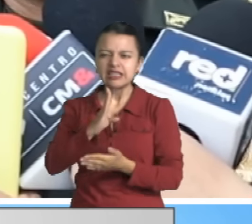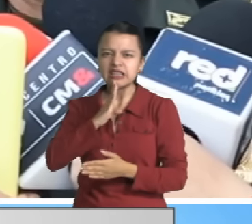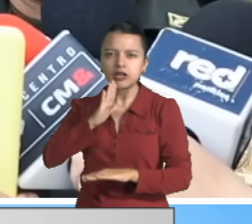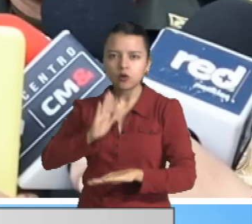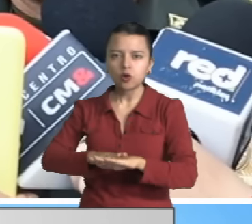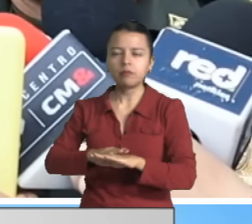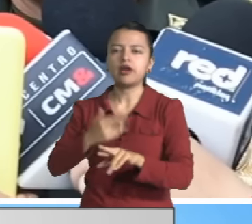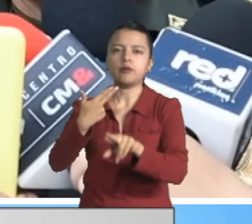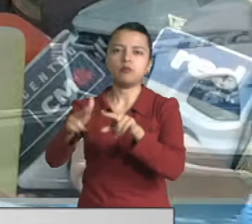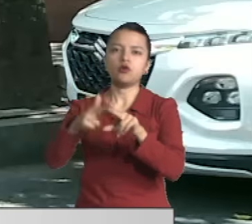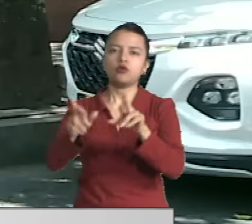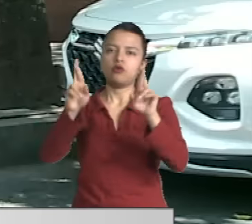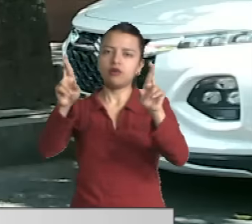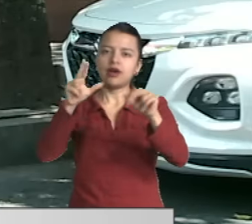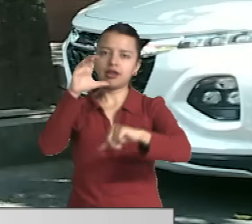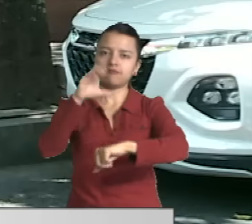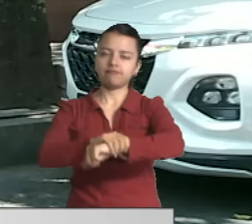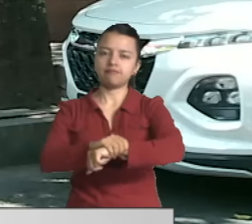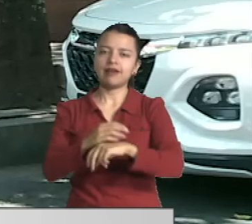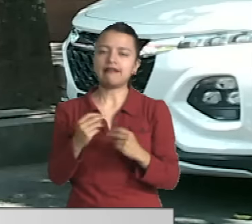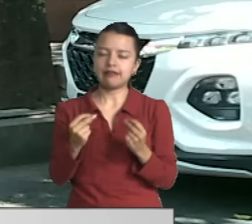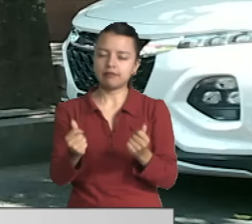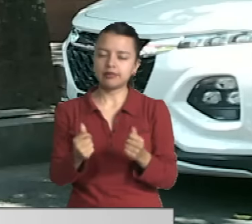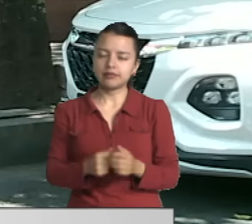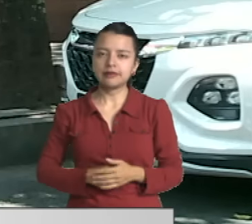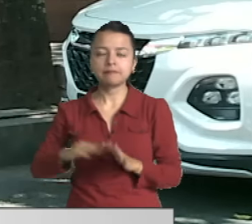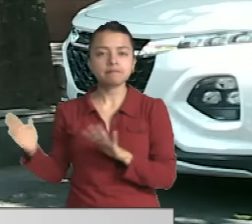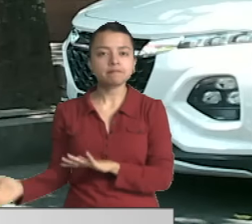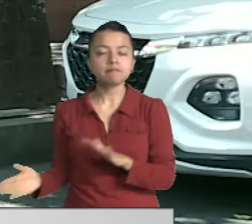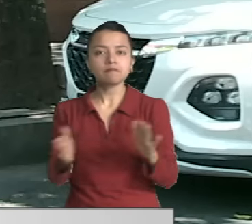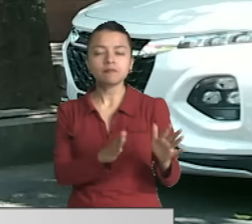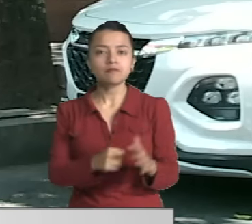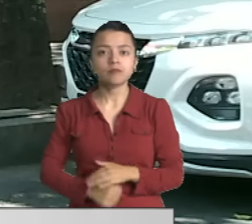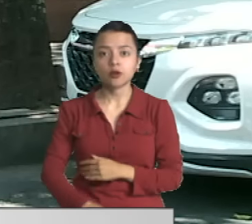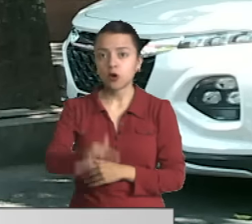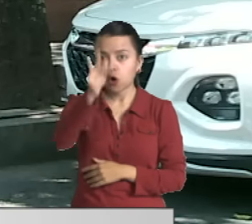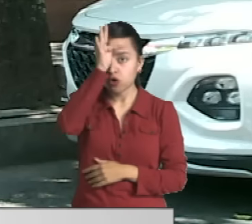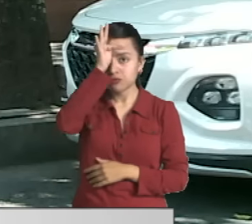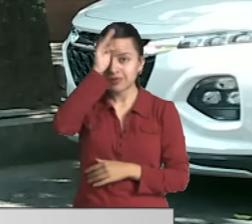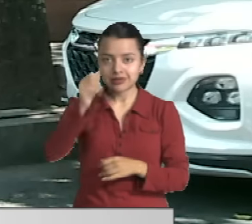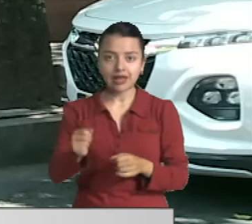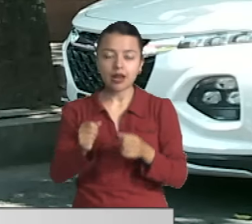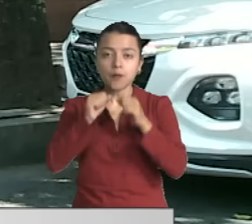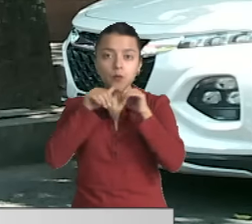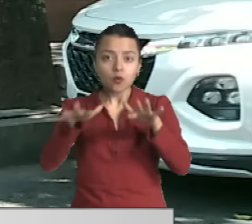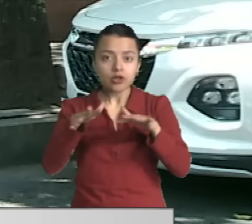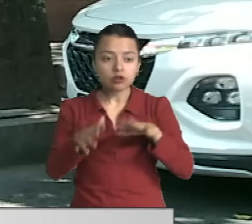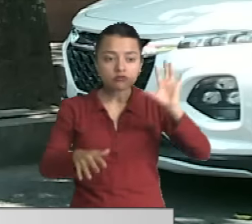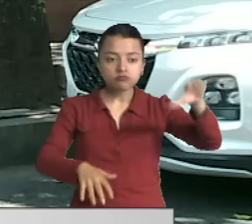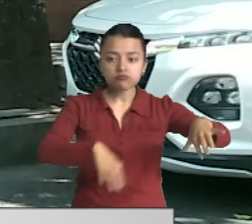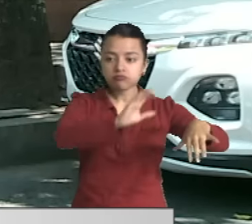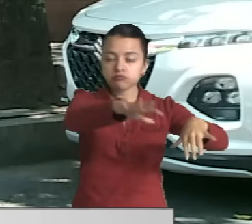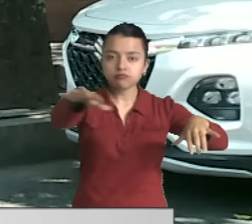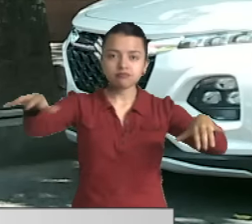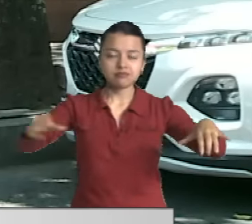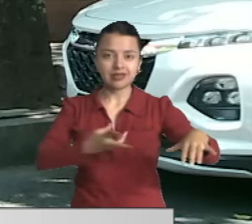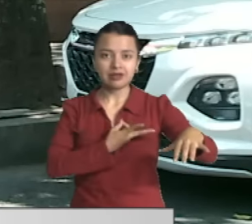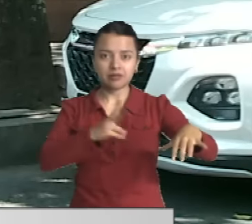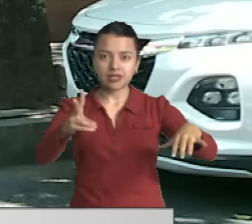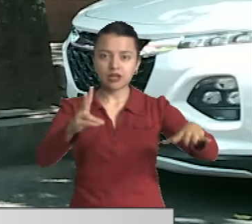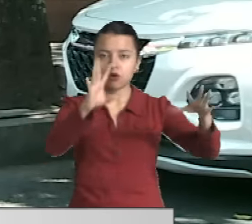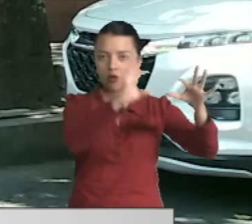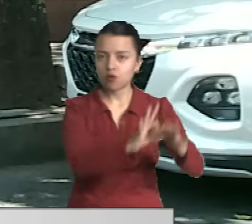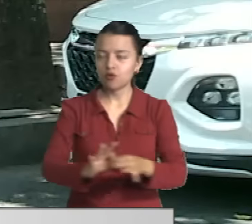rápida estos actores criminales. Y cambiamos de tema, pues los hospitales públicos del Valle del Cauca se unieron al llamado de la gobernadora